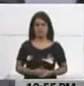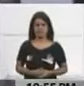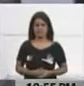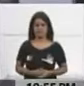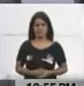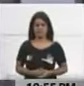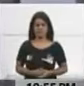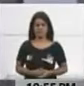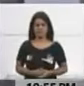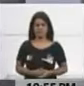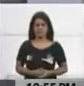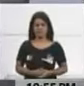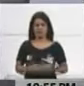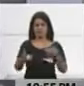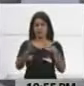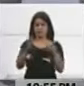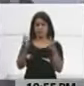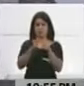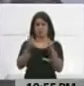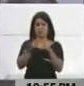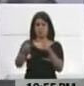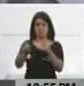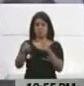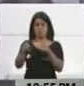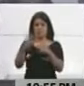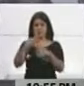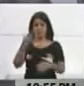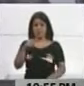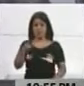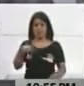contra los saqueadores e incendiarios que se resistan,